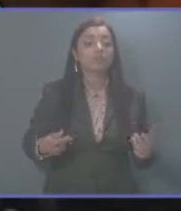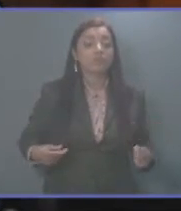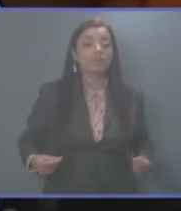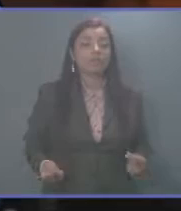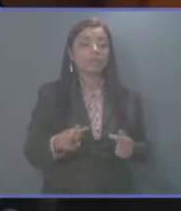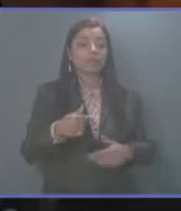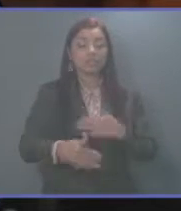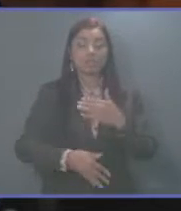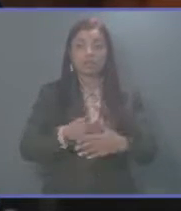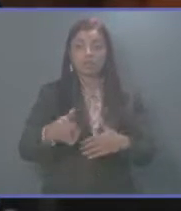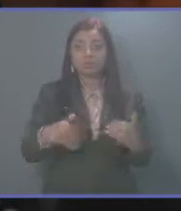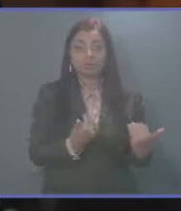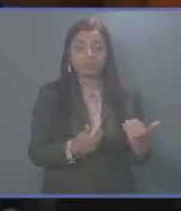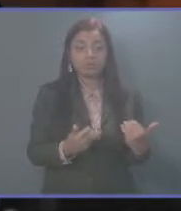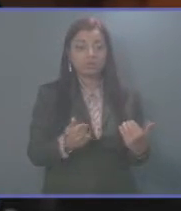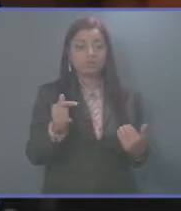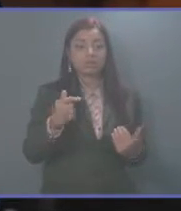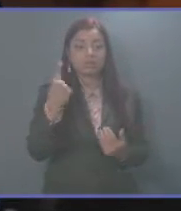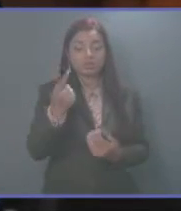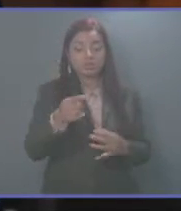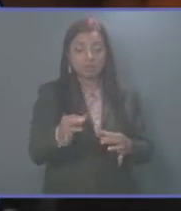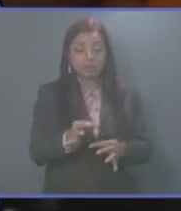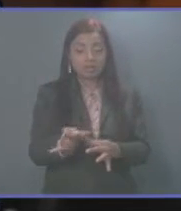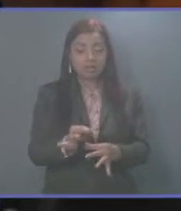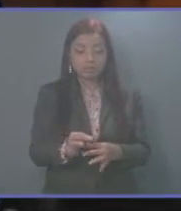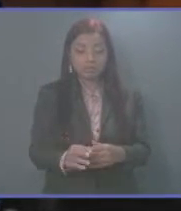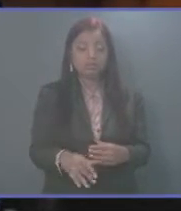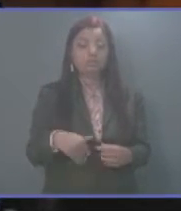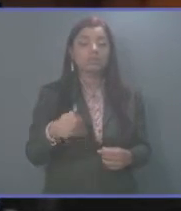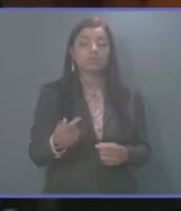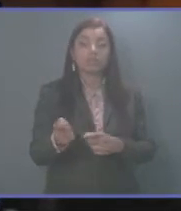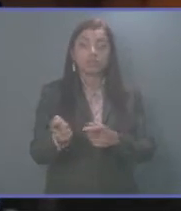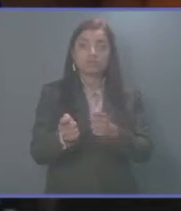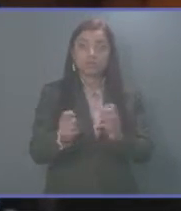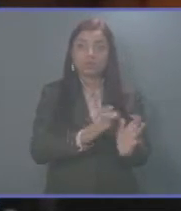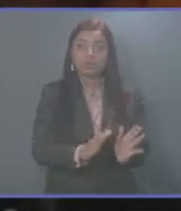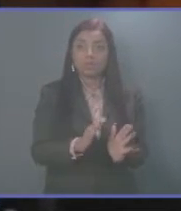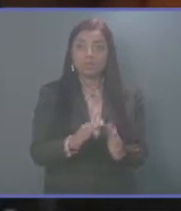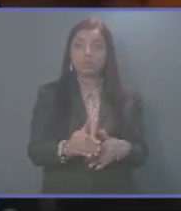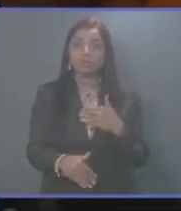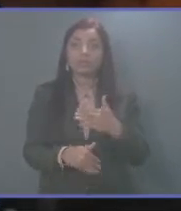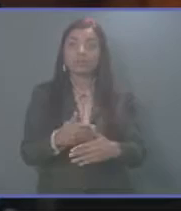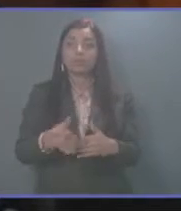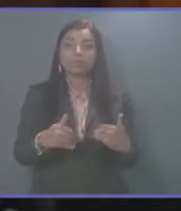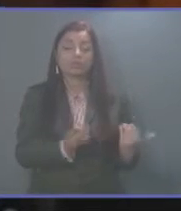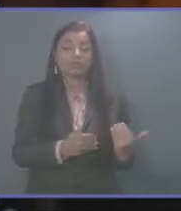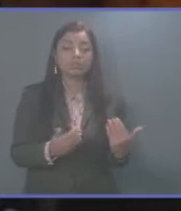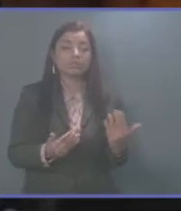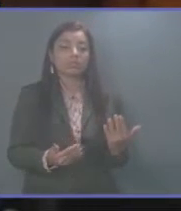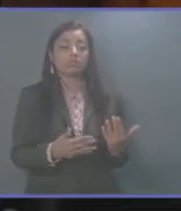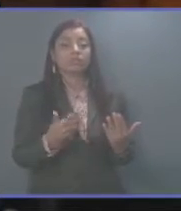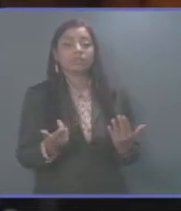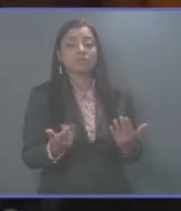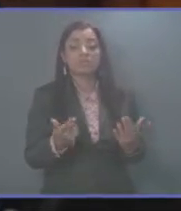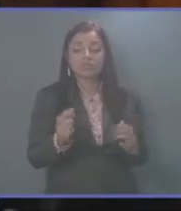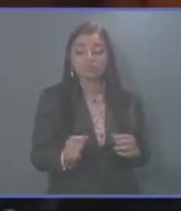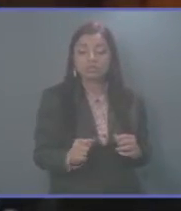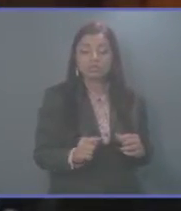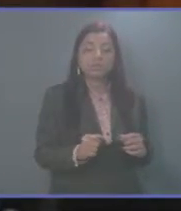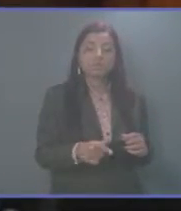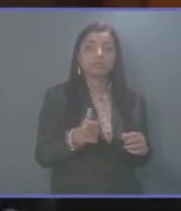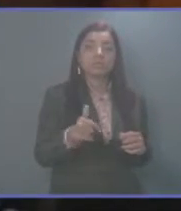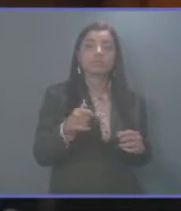de acceso al artesano y regular medidas externas o de entorno, medidas internas